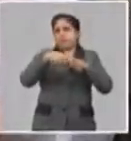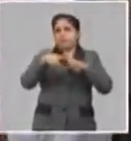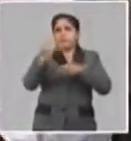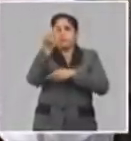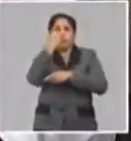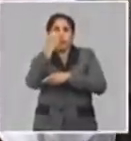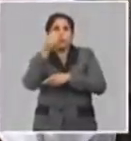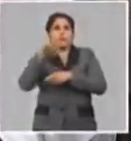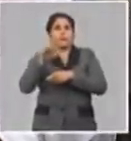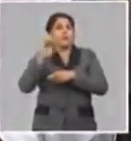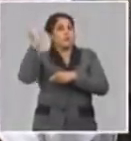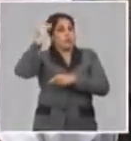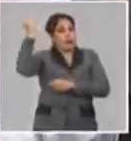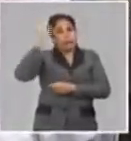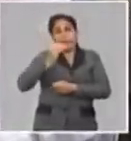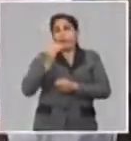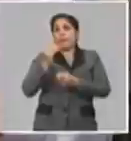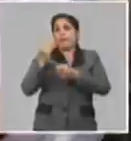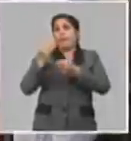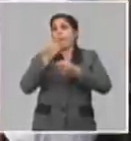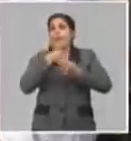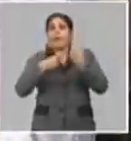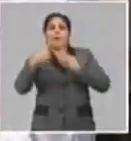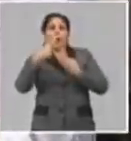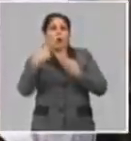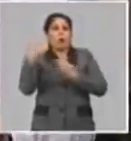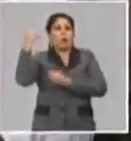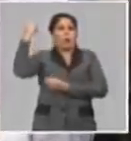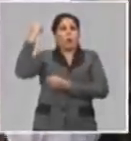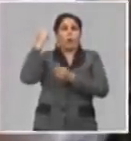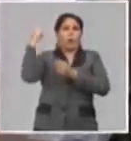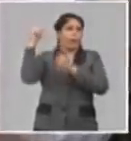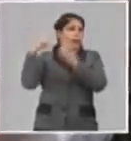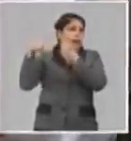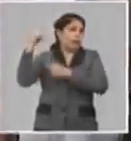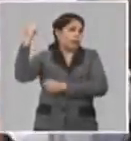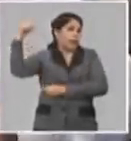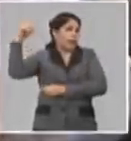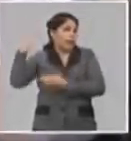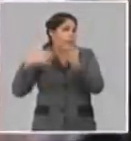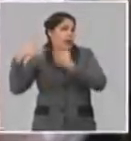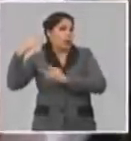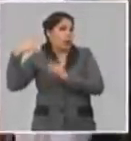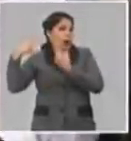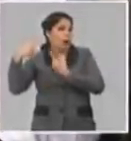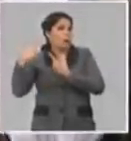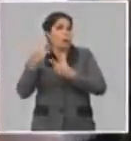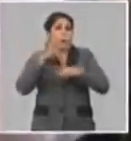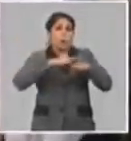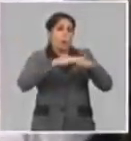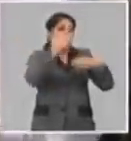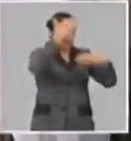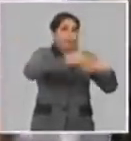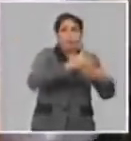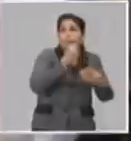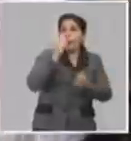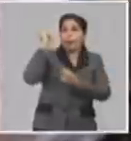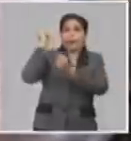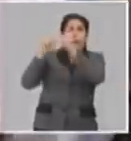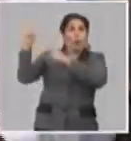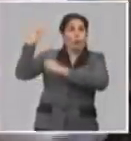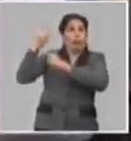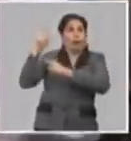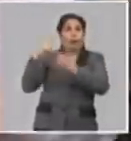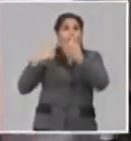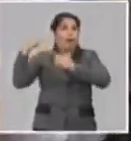tenido restricciones en los insumos. Hemos tenido precisamente por problemas de financiamiento, por problemas de bloqueo, por proveedores que no